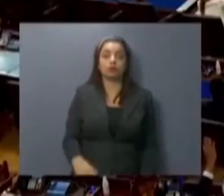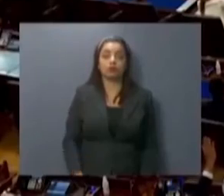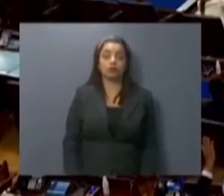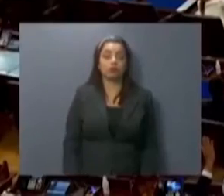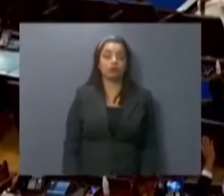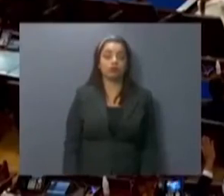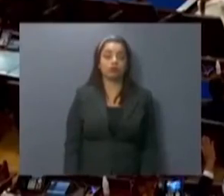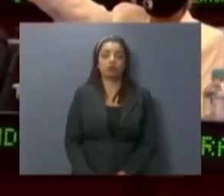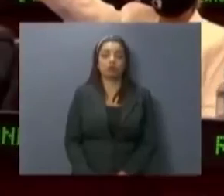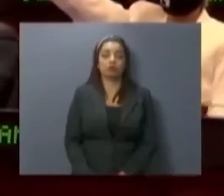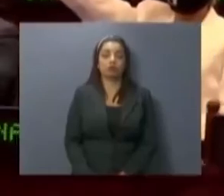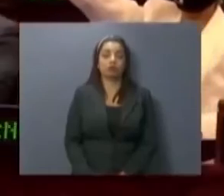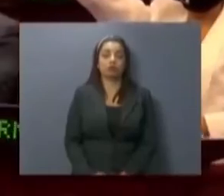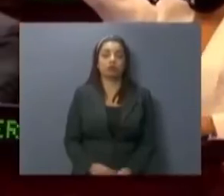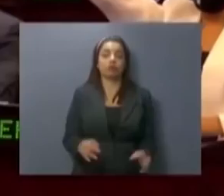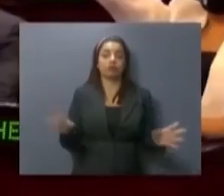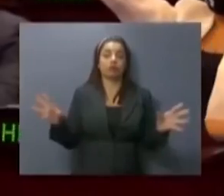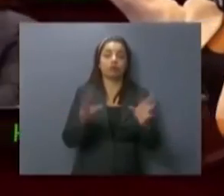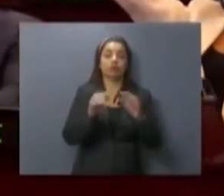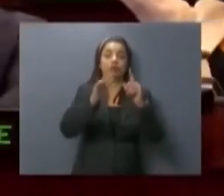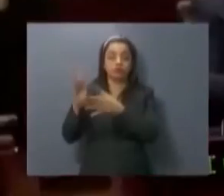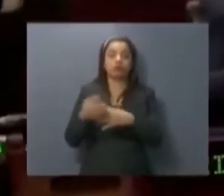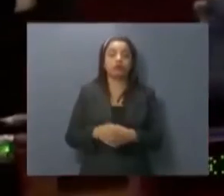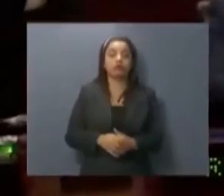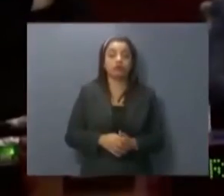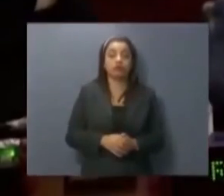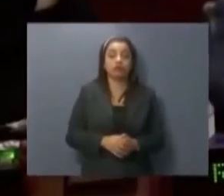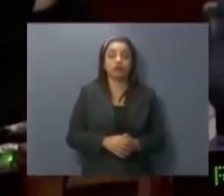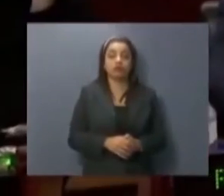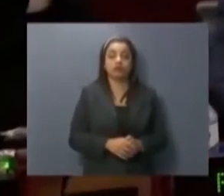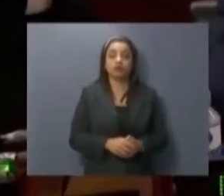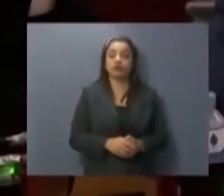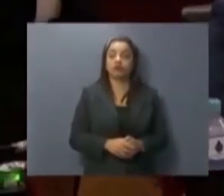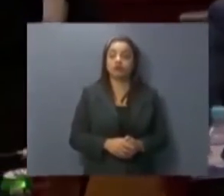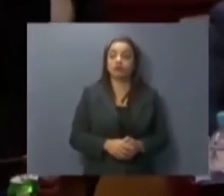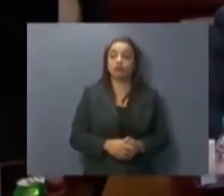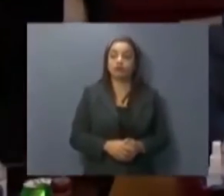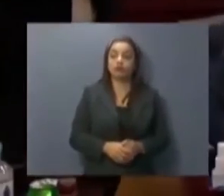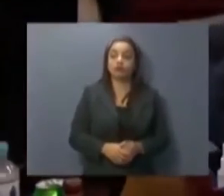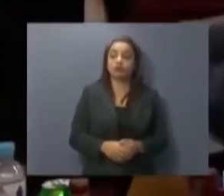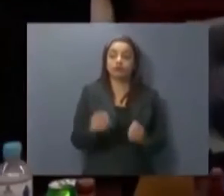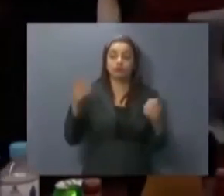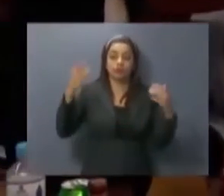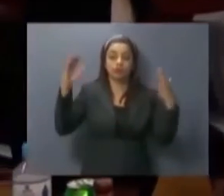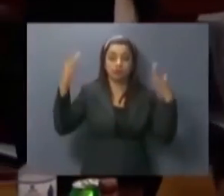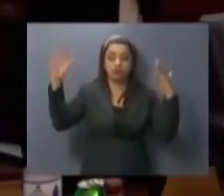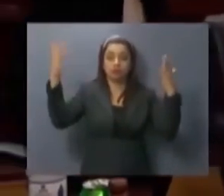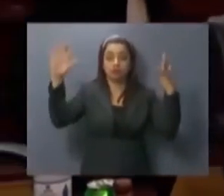compras de emergencia. Para Noticias 12, Luisa Centeno.